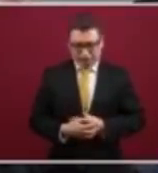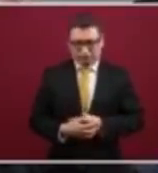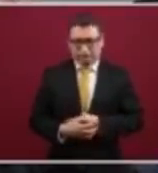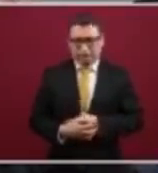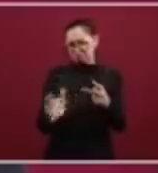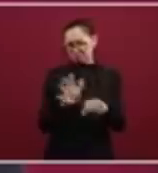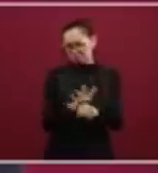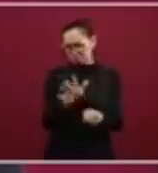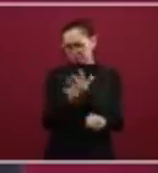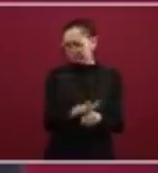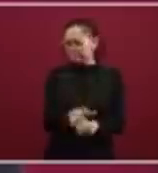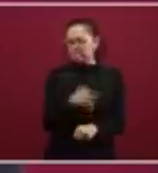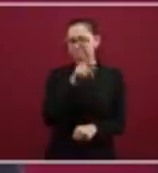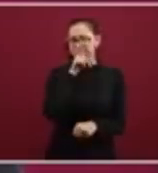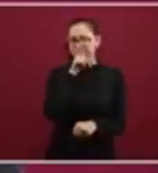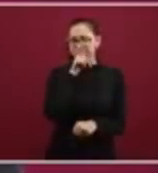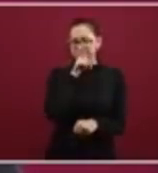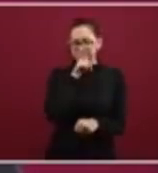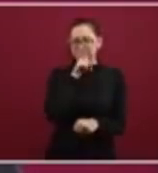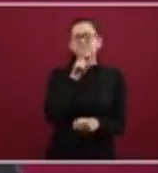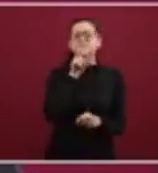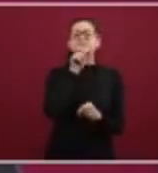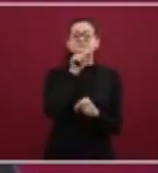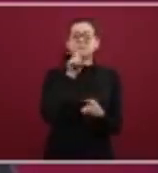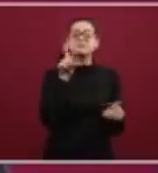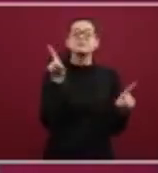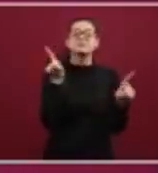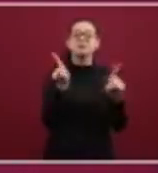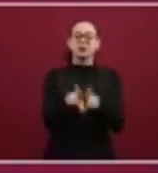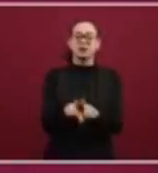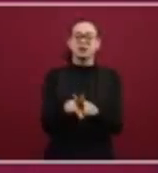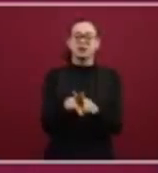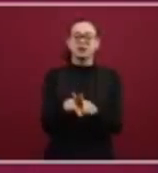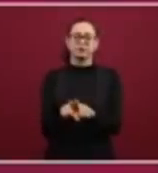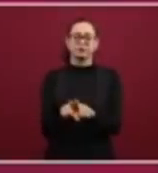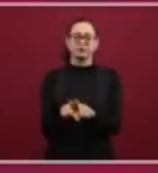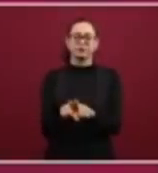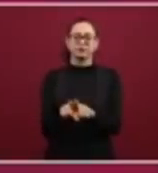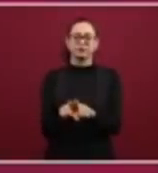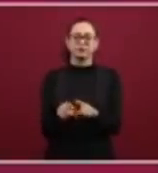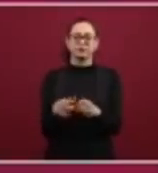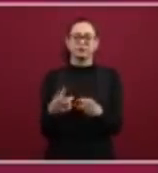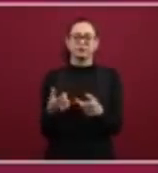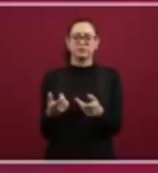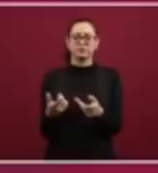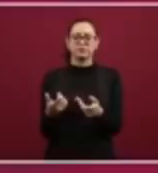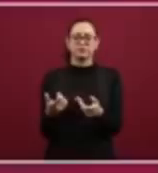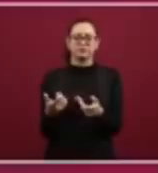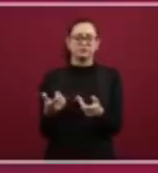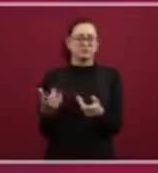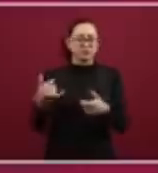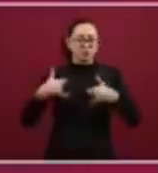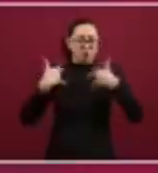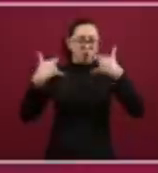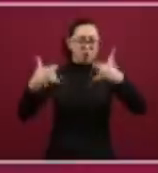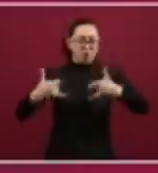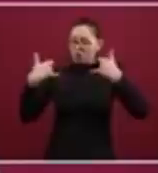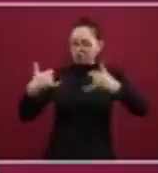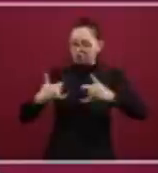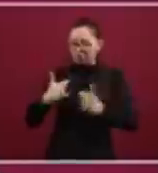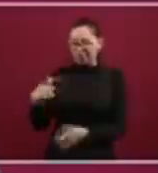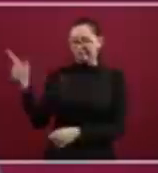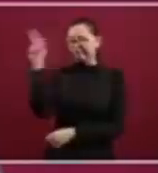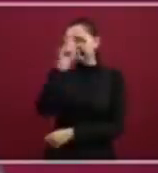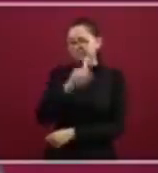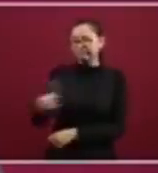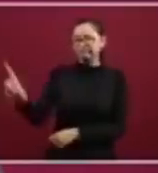austeridad. Tenemos también que orientar mucho a los jóvenes